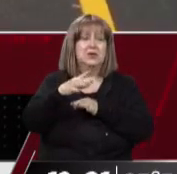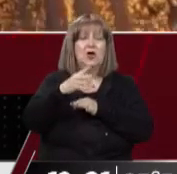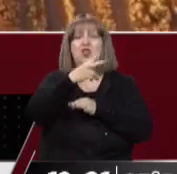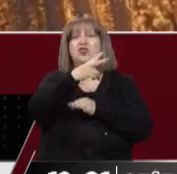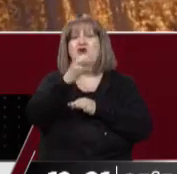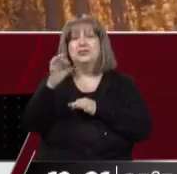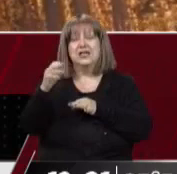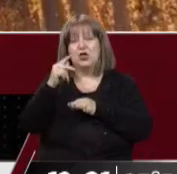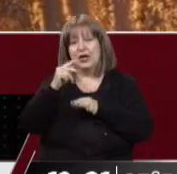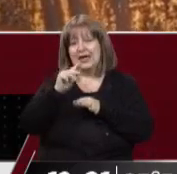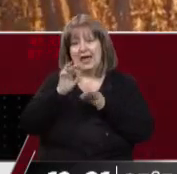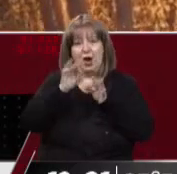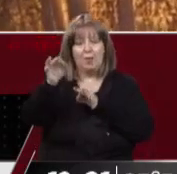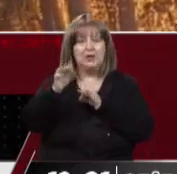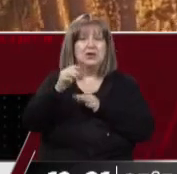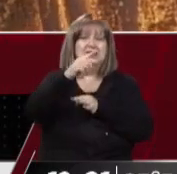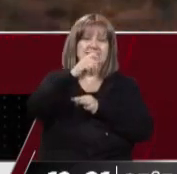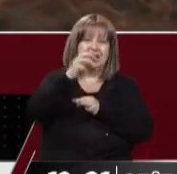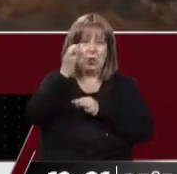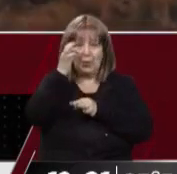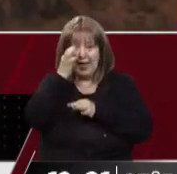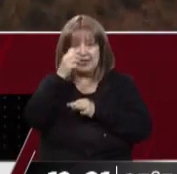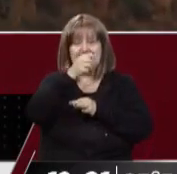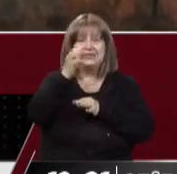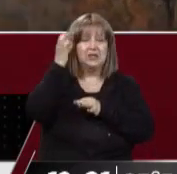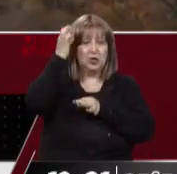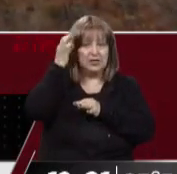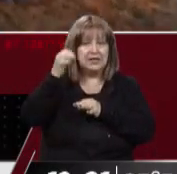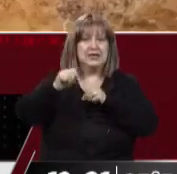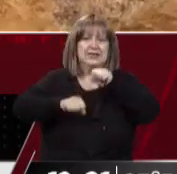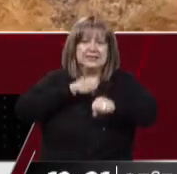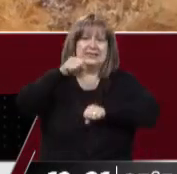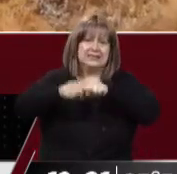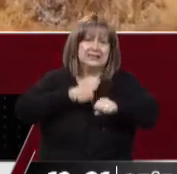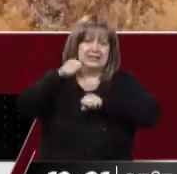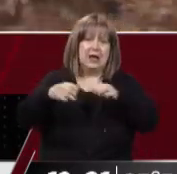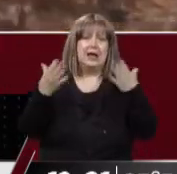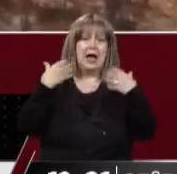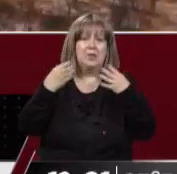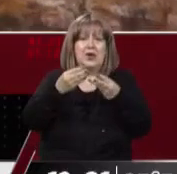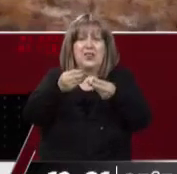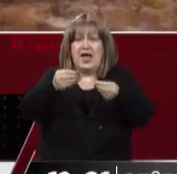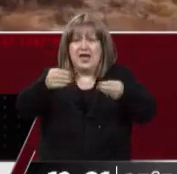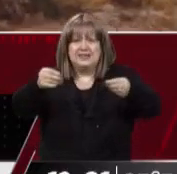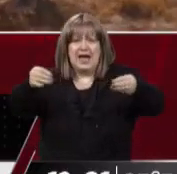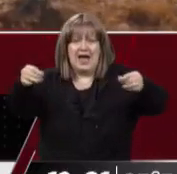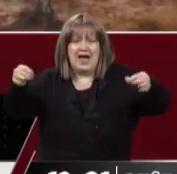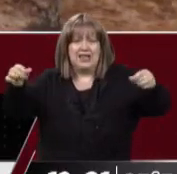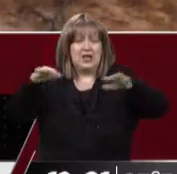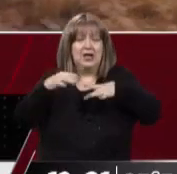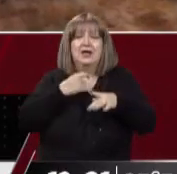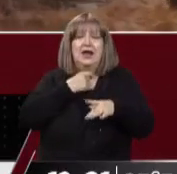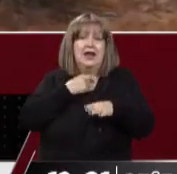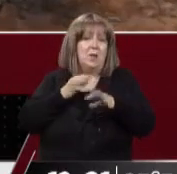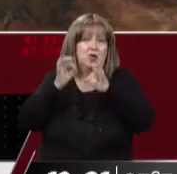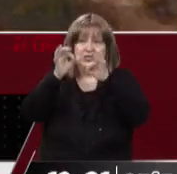200 kilómetros, 150, 120, 130, ahí un promedio muy alto para pasar rápido. Además ya queríamos entrar a Qatar,